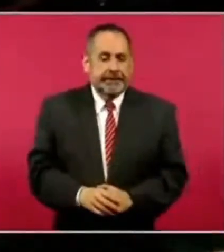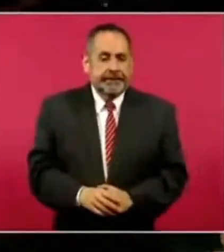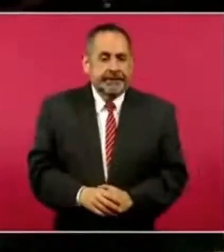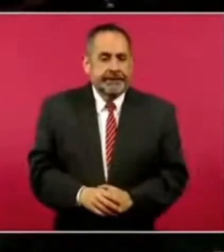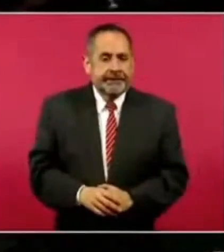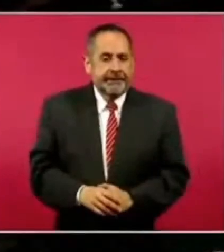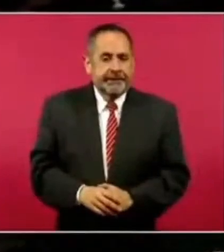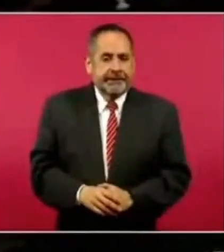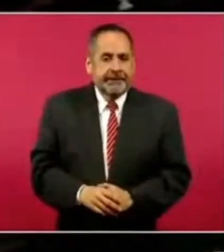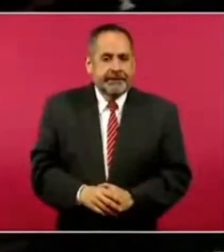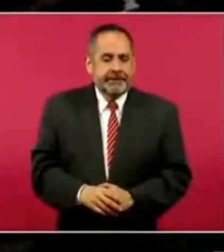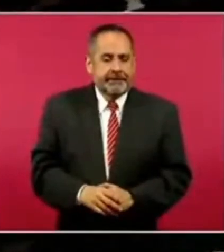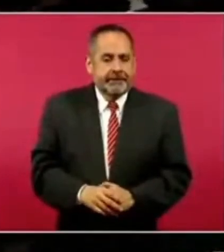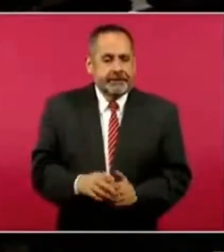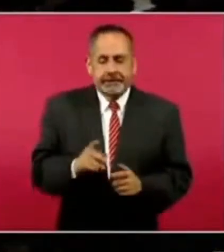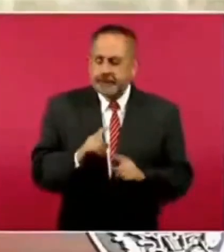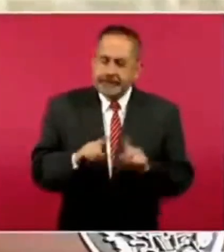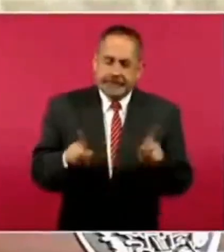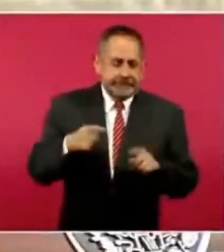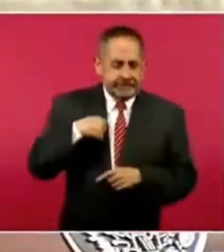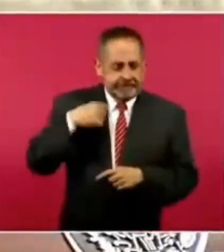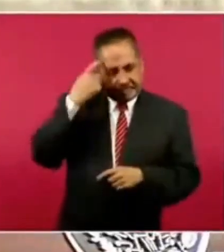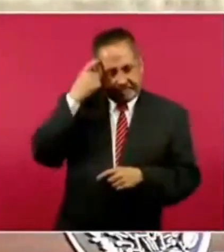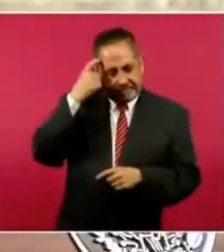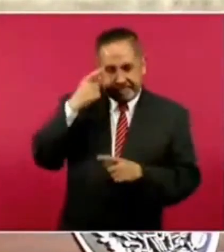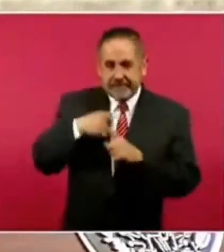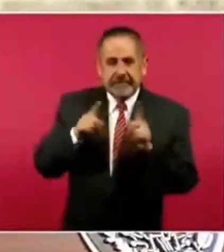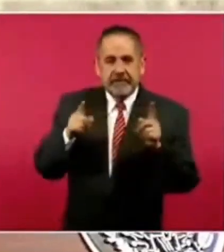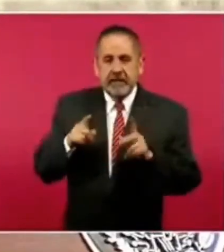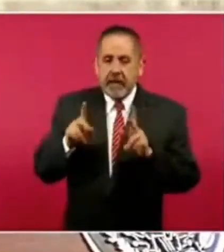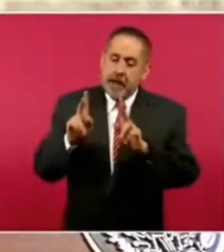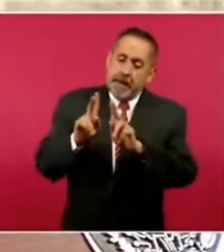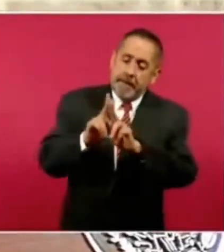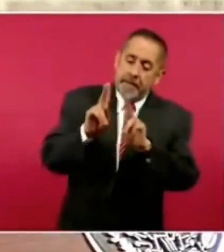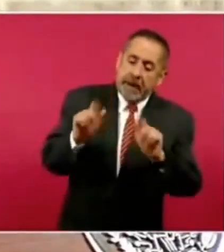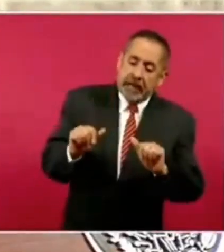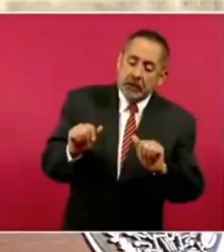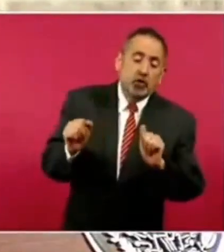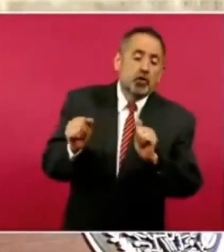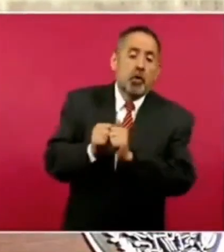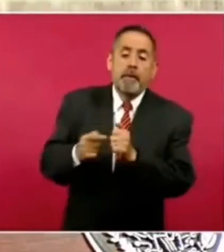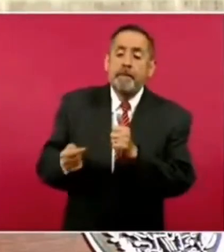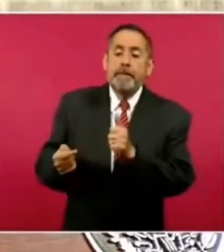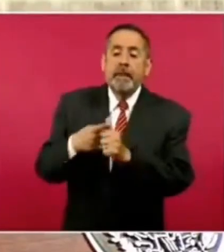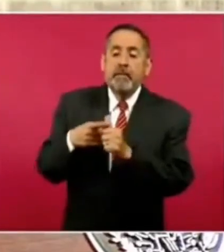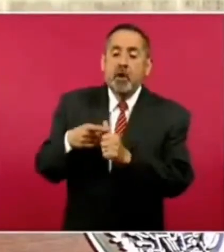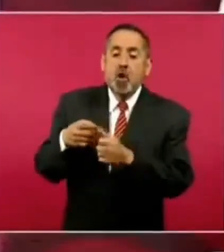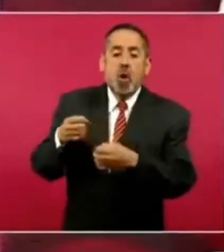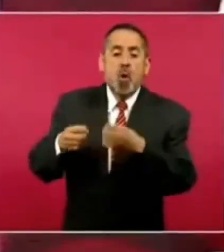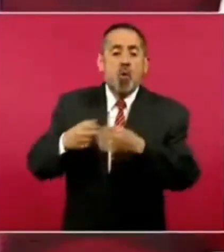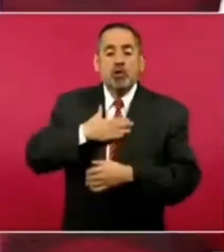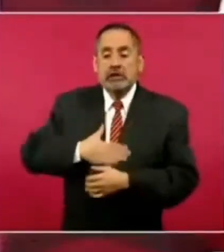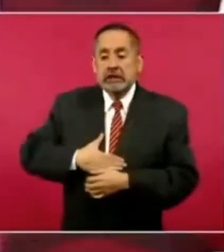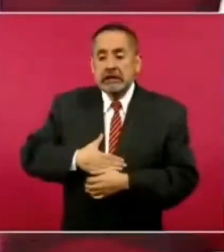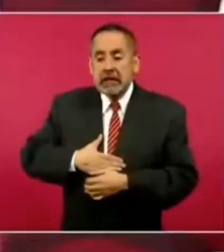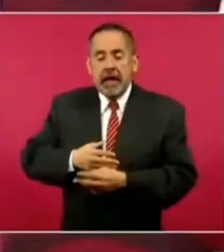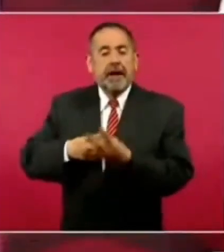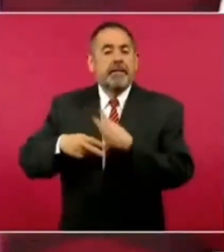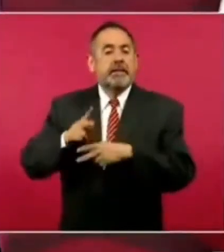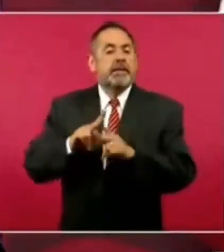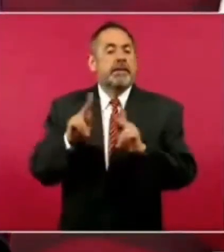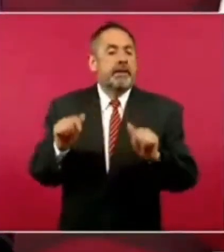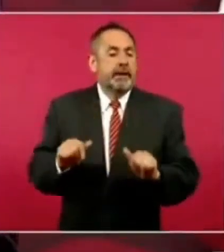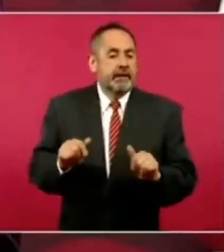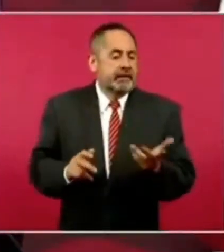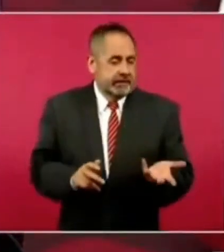No creen como nosotros que la paz es fruto de la justicia. No creen como